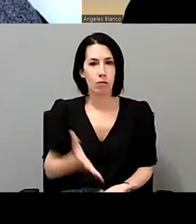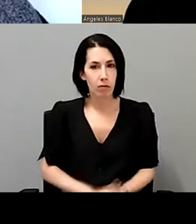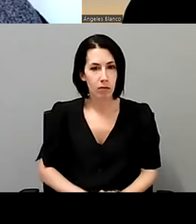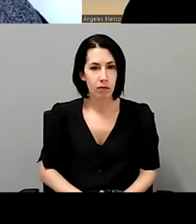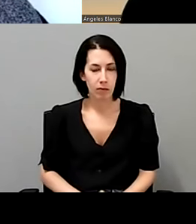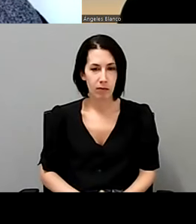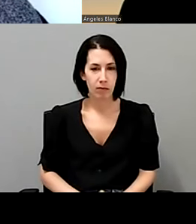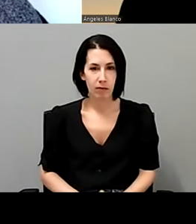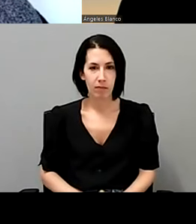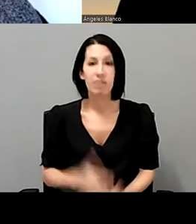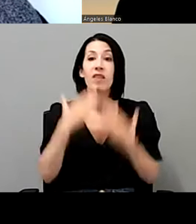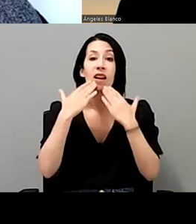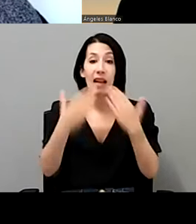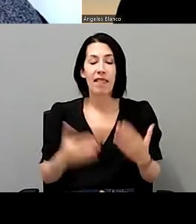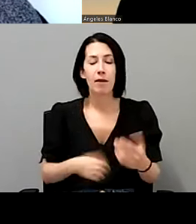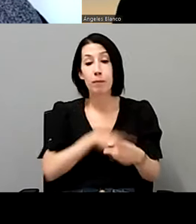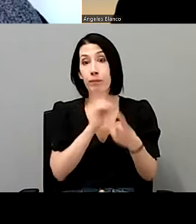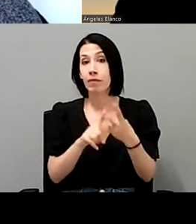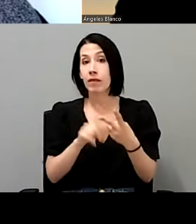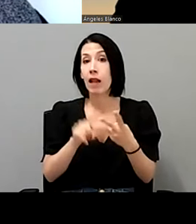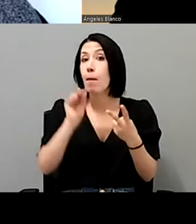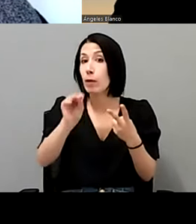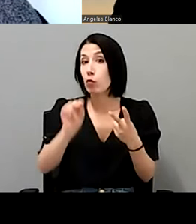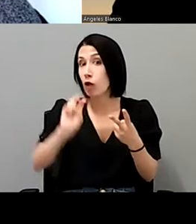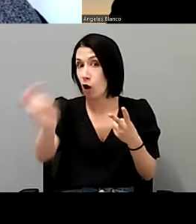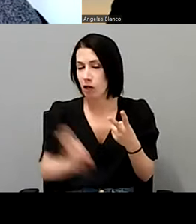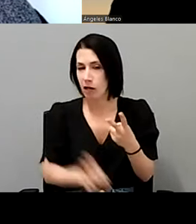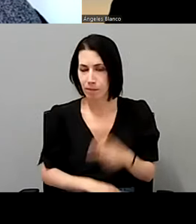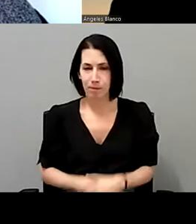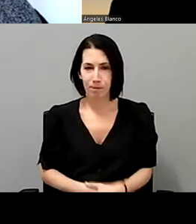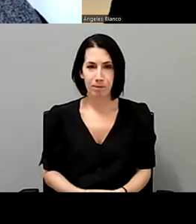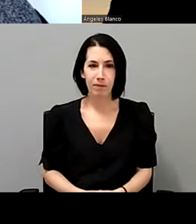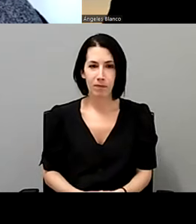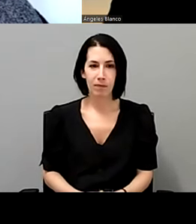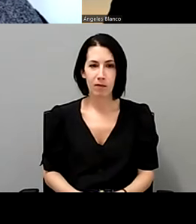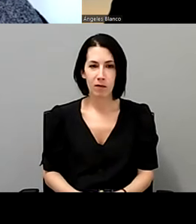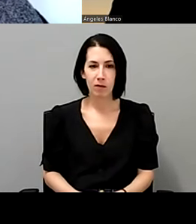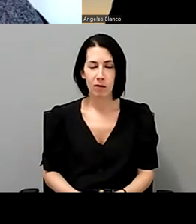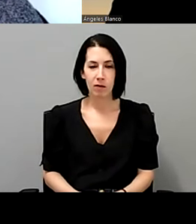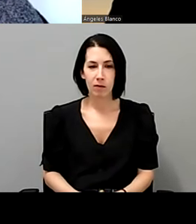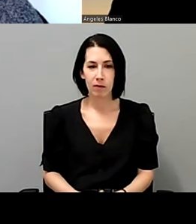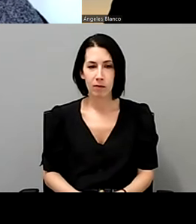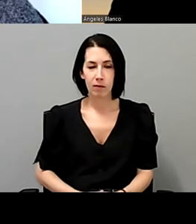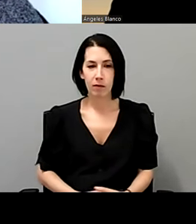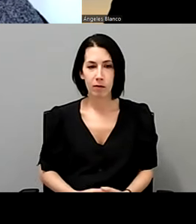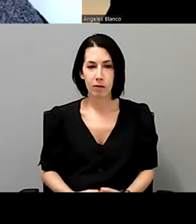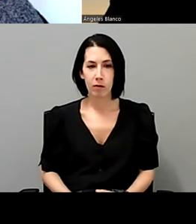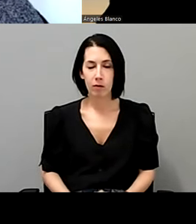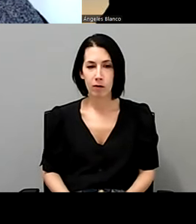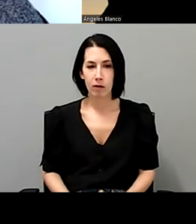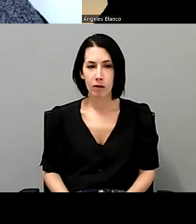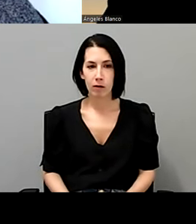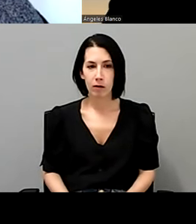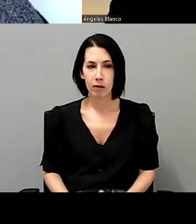Muy bien. Gracias. Otra pequeñita pregunta. Ya sé que hay mucho